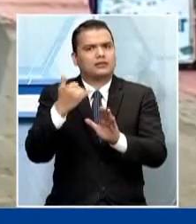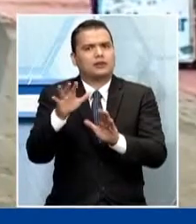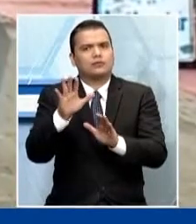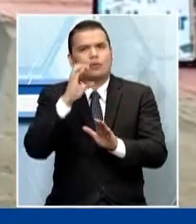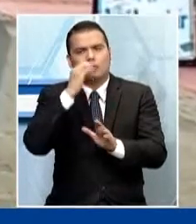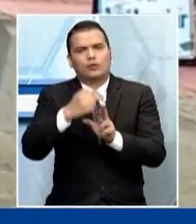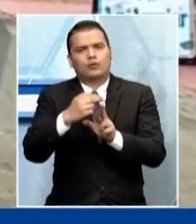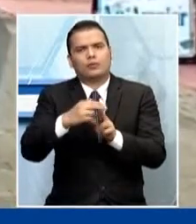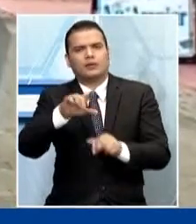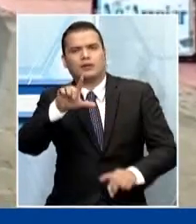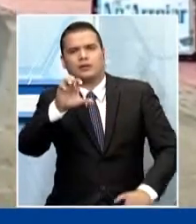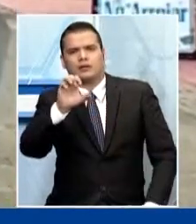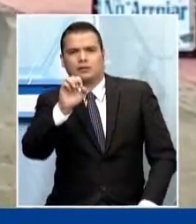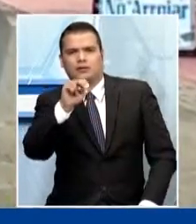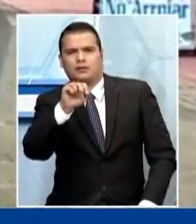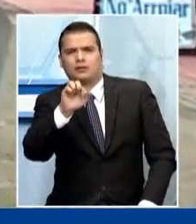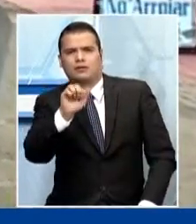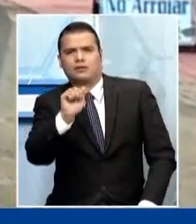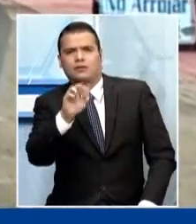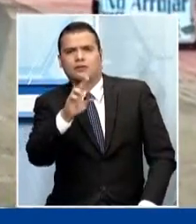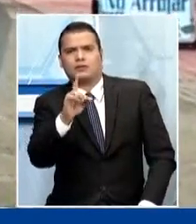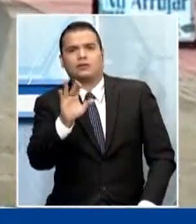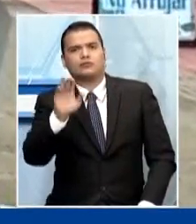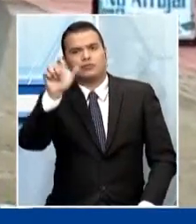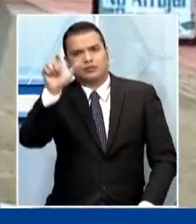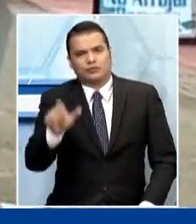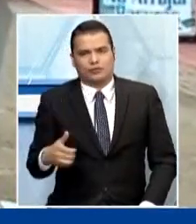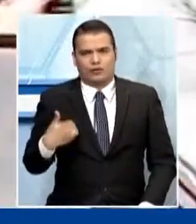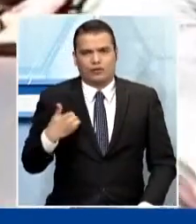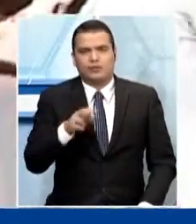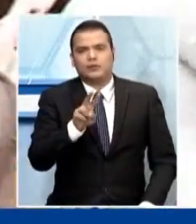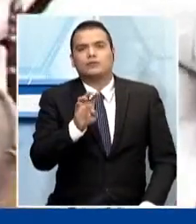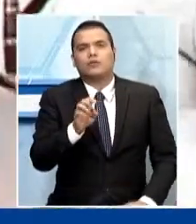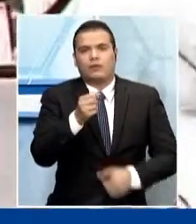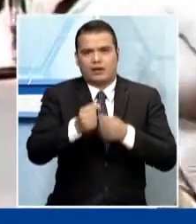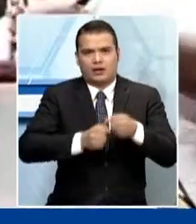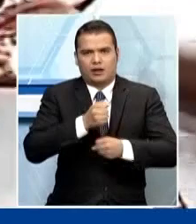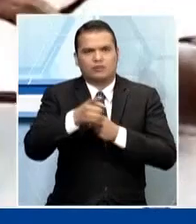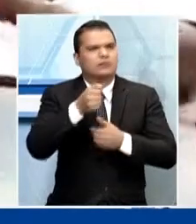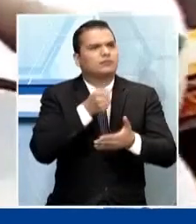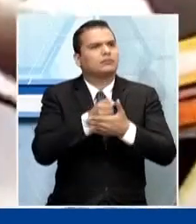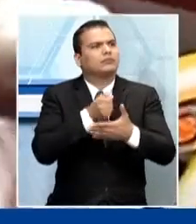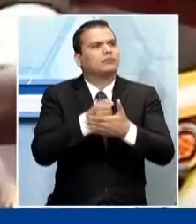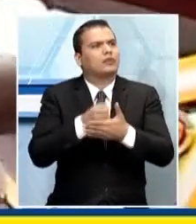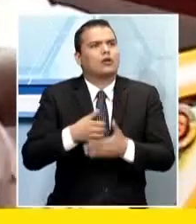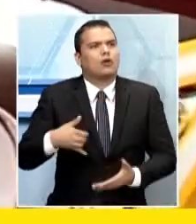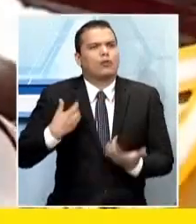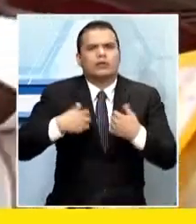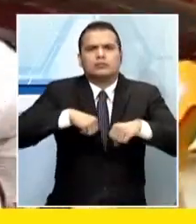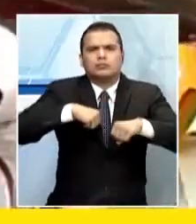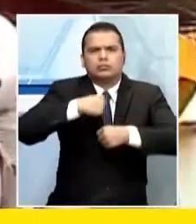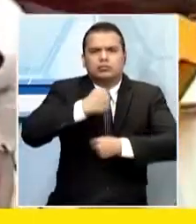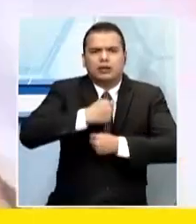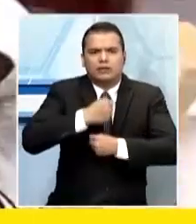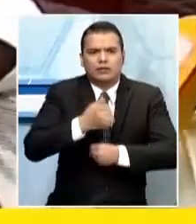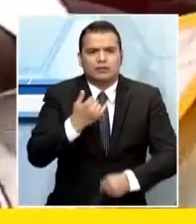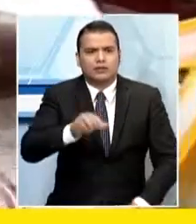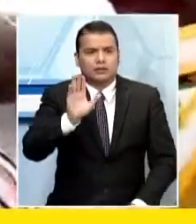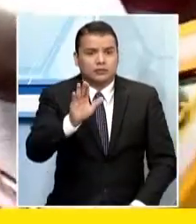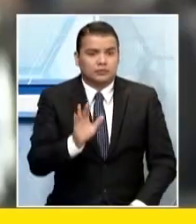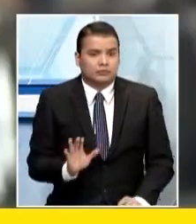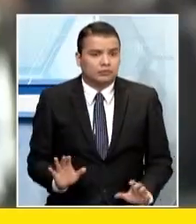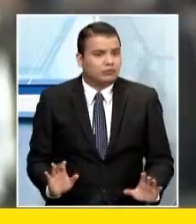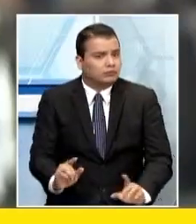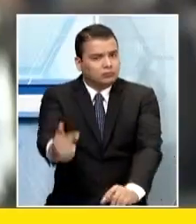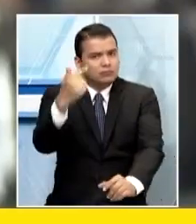dijo es Leona Rentería, un joven de 29 años que hoy es la cara de la lucha y del empoderamiento juvenil en Buenaventura. La principal motivación pues